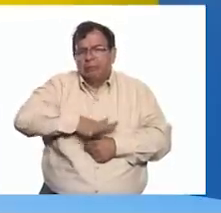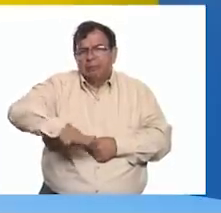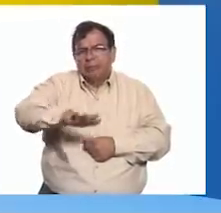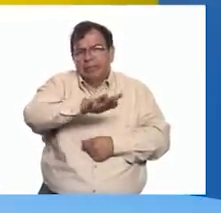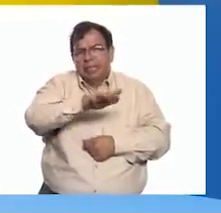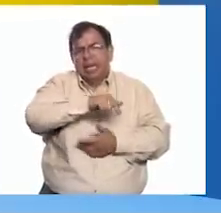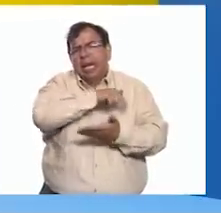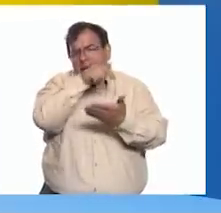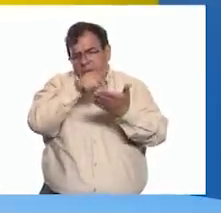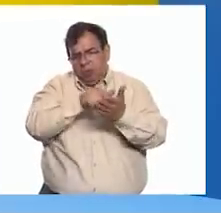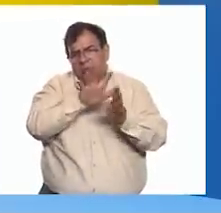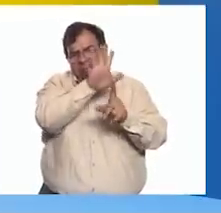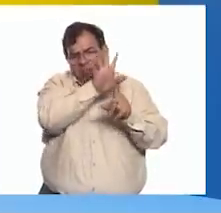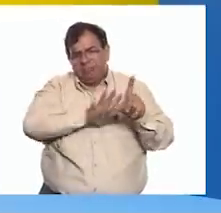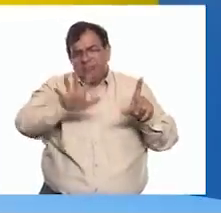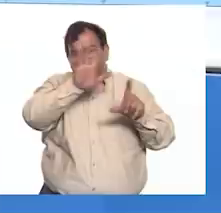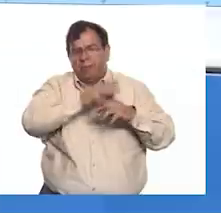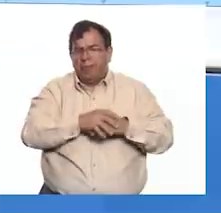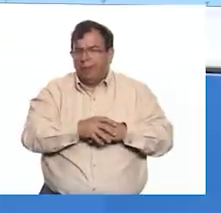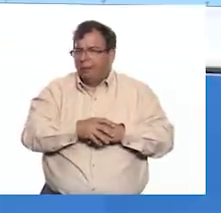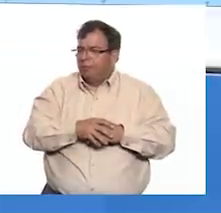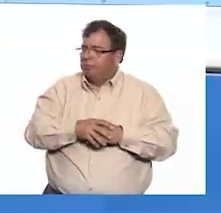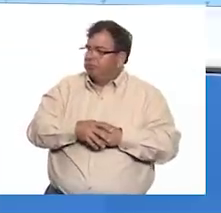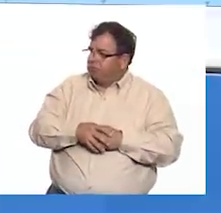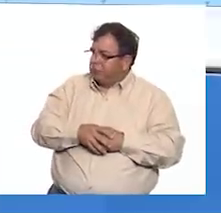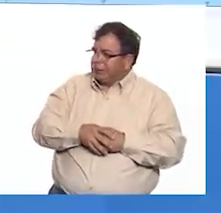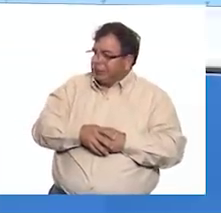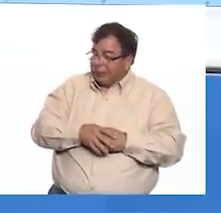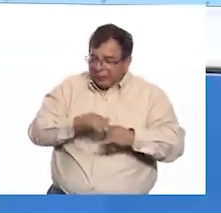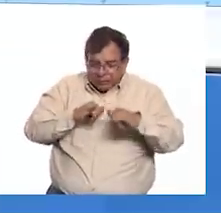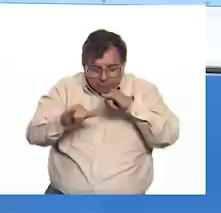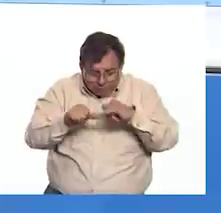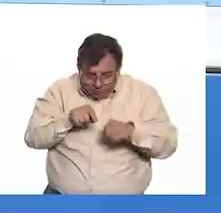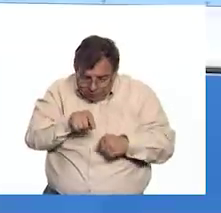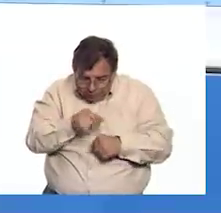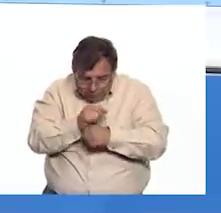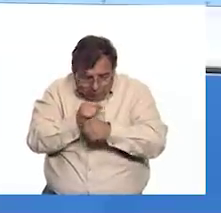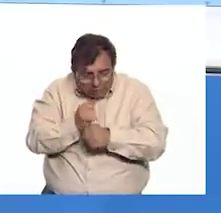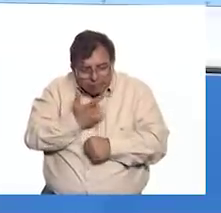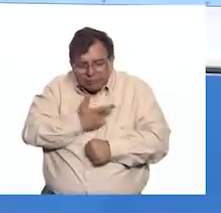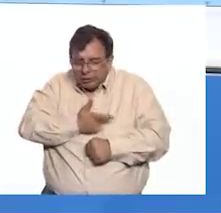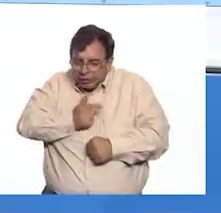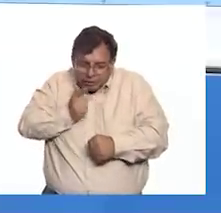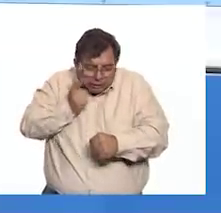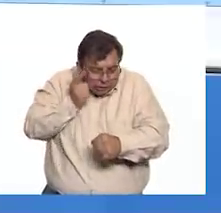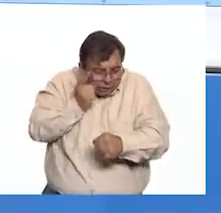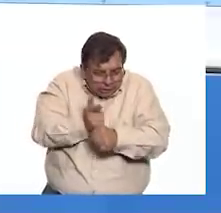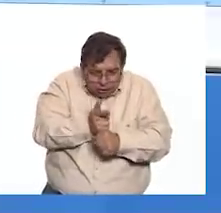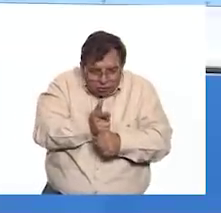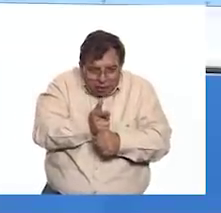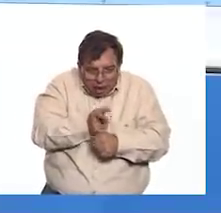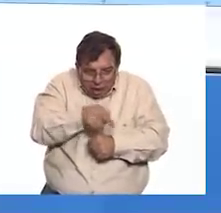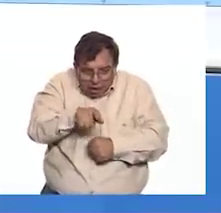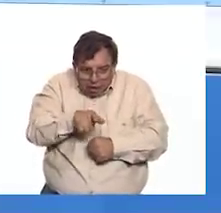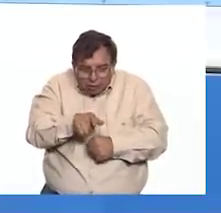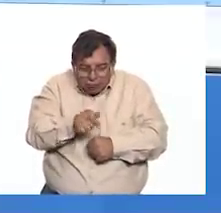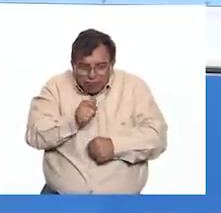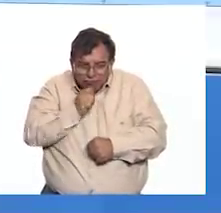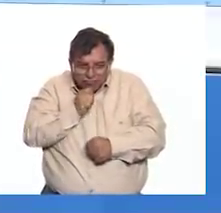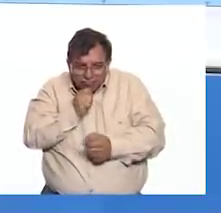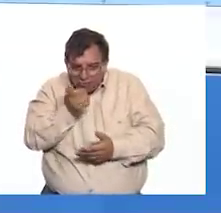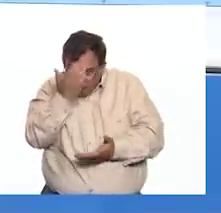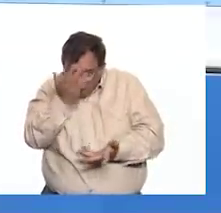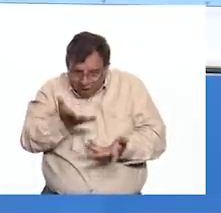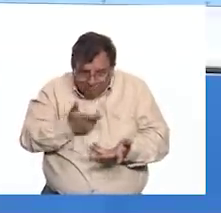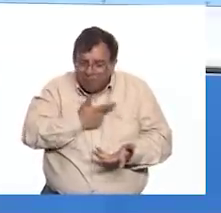de estos lugares. La verdad, a mí me encanta interpretar mapas y descubrir cosas de lugares que aún no conozco y sorprenderme